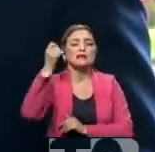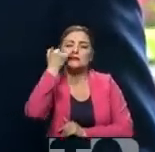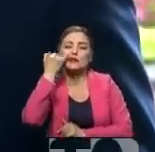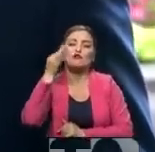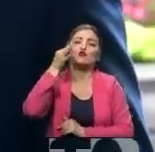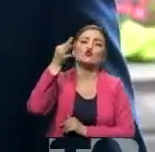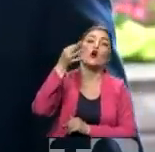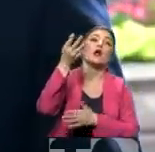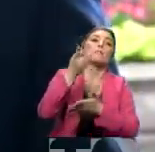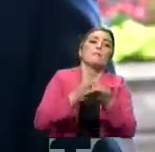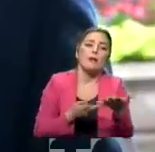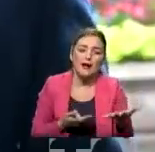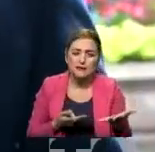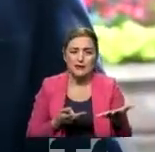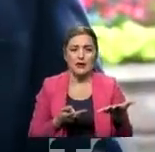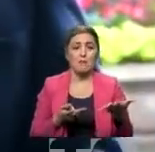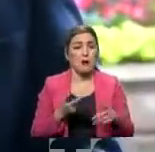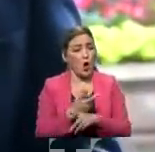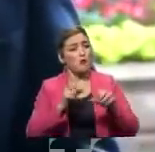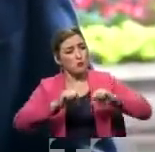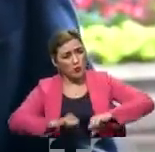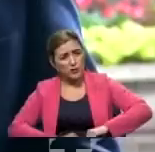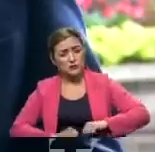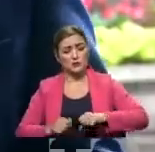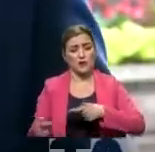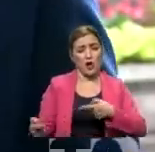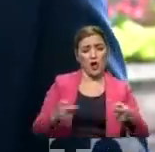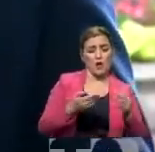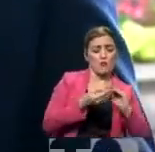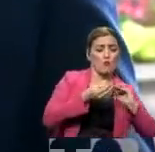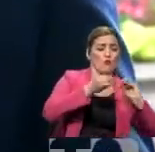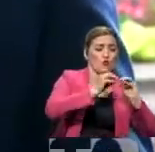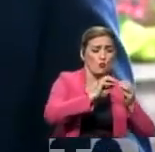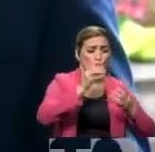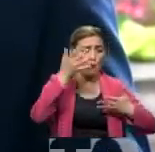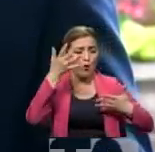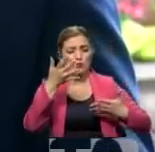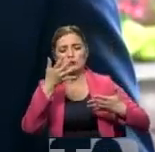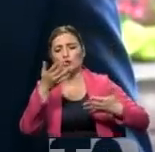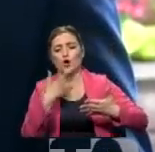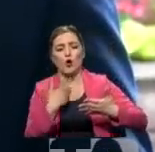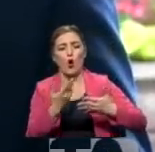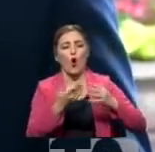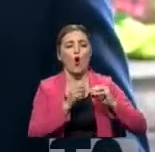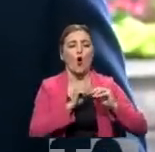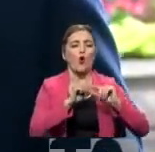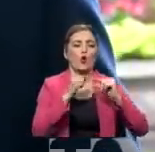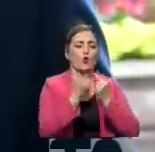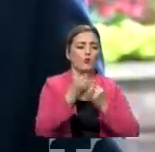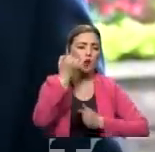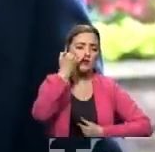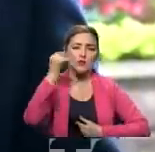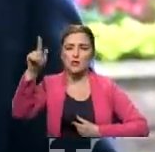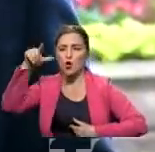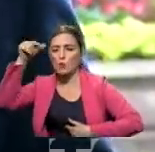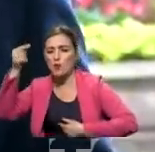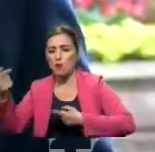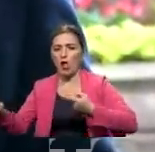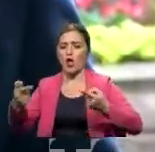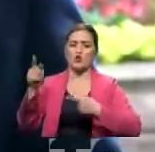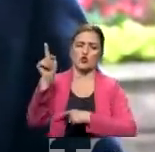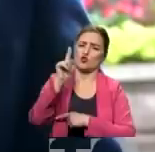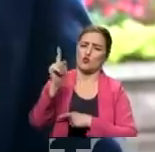Esto no se trata de una disputa Movimiento Indígena Gobierno Nacional. Nosotros hemos extendido la mano para